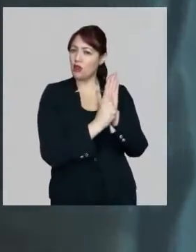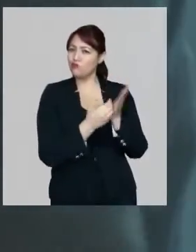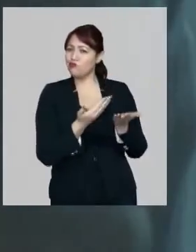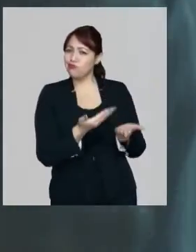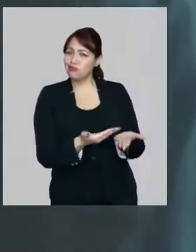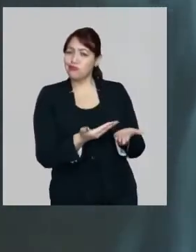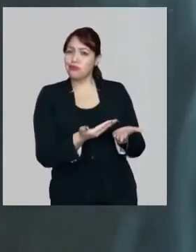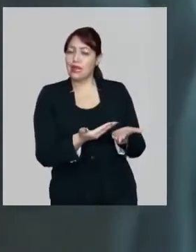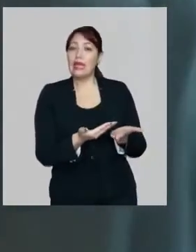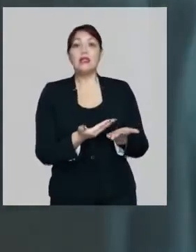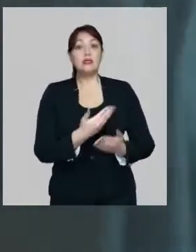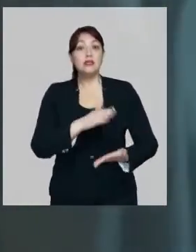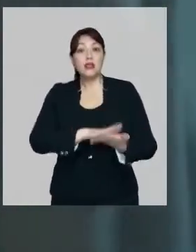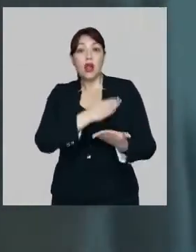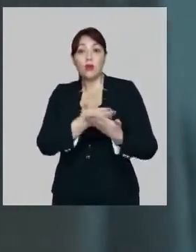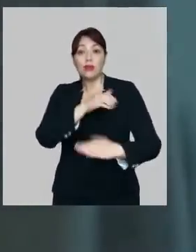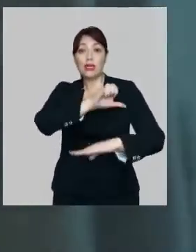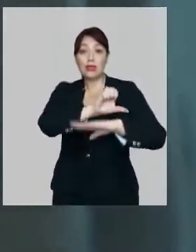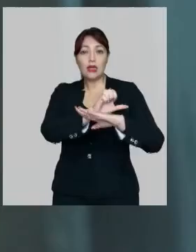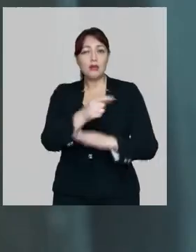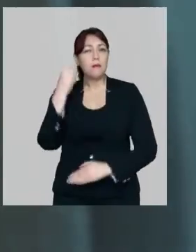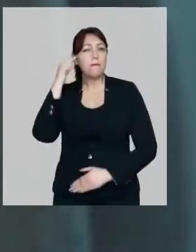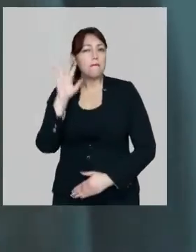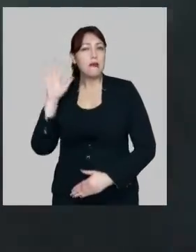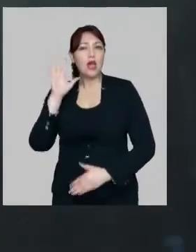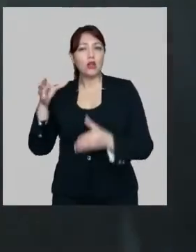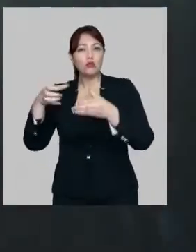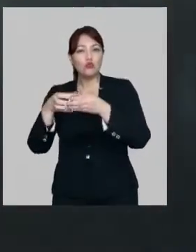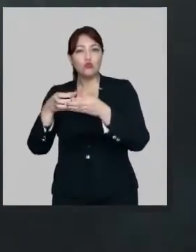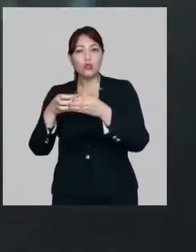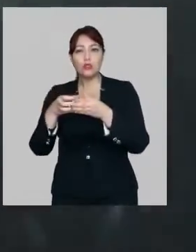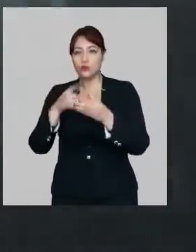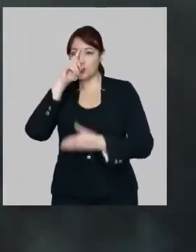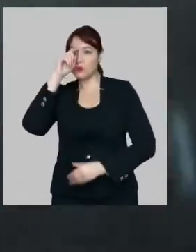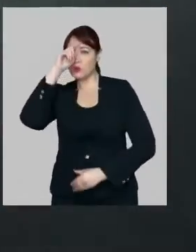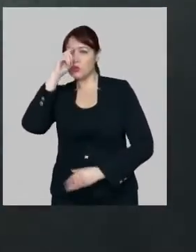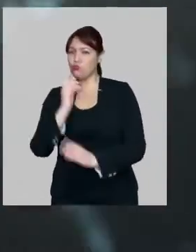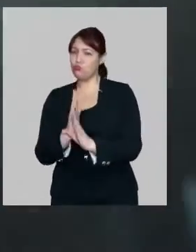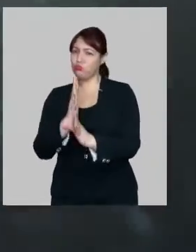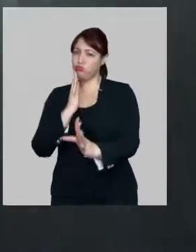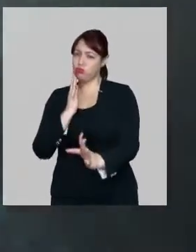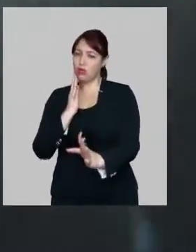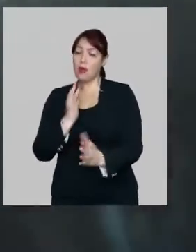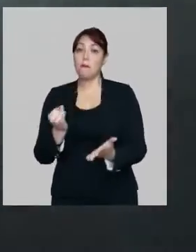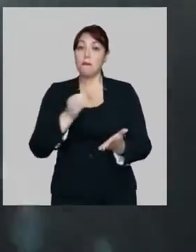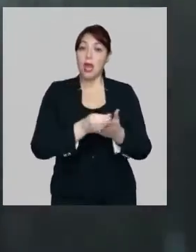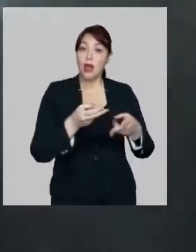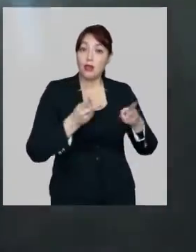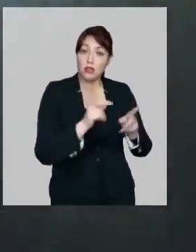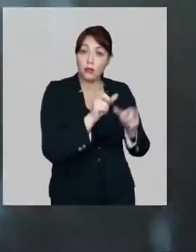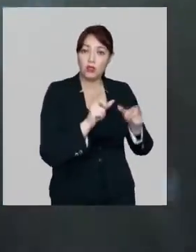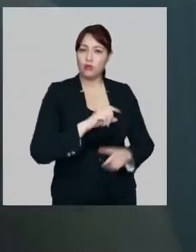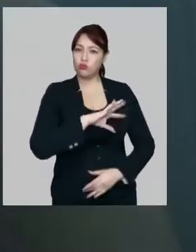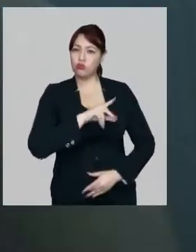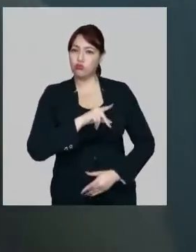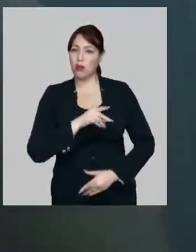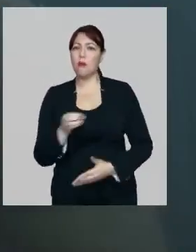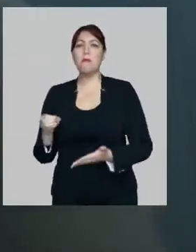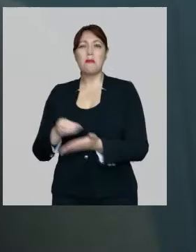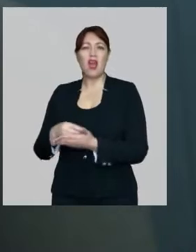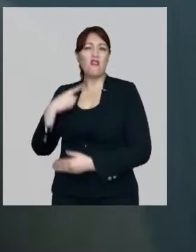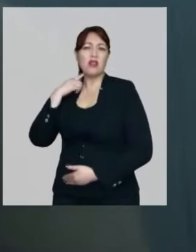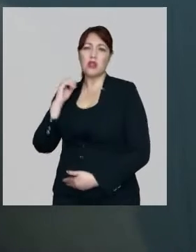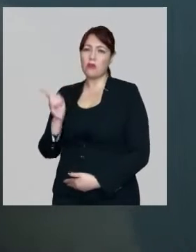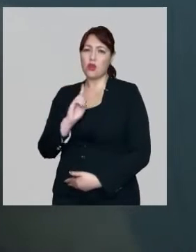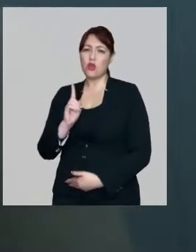ya me imagino cómo van a estar las filas de los consultorios. ¿Cómo puede ser que le estén dando más derecho a los delincuentes que a las víctimas? Esto no es lo que nos